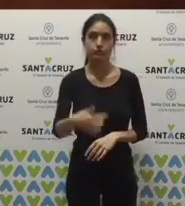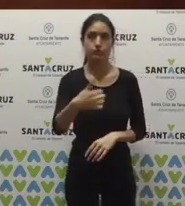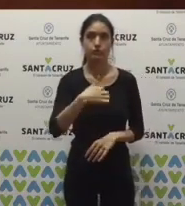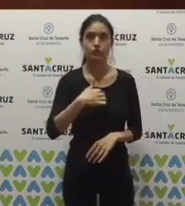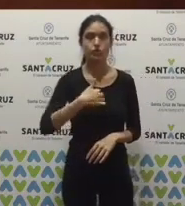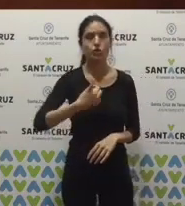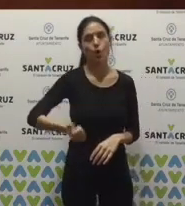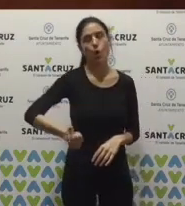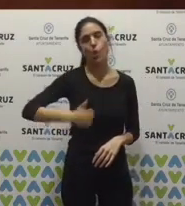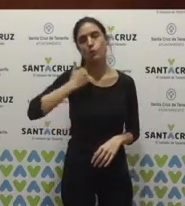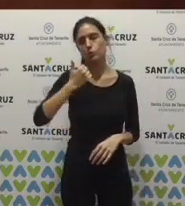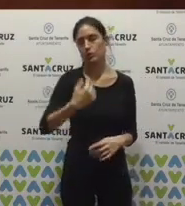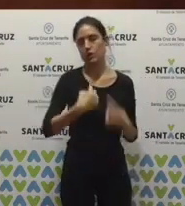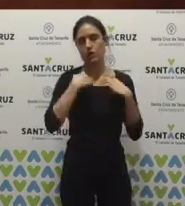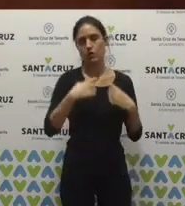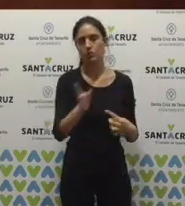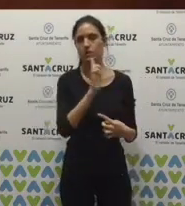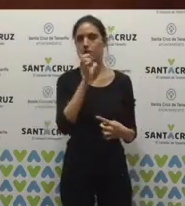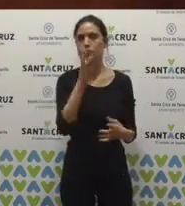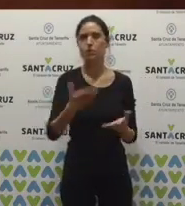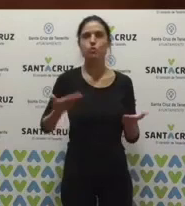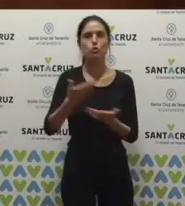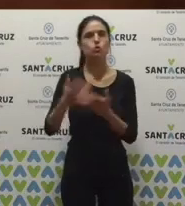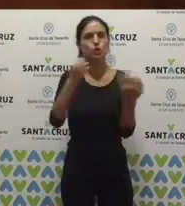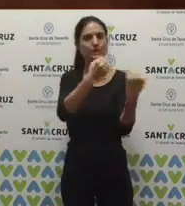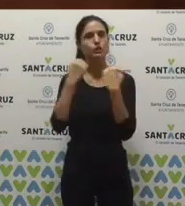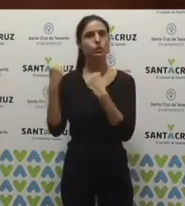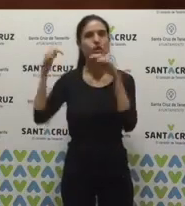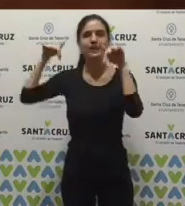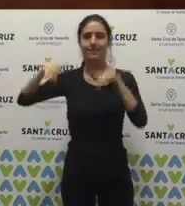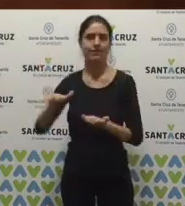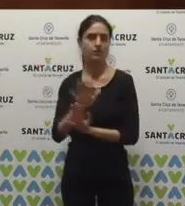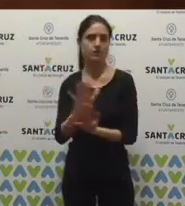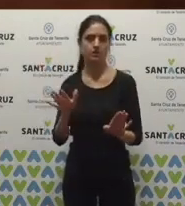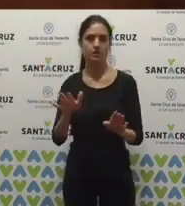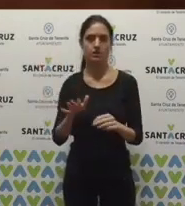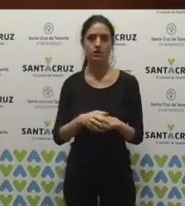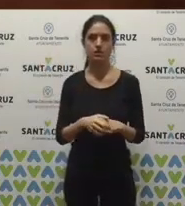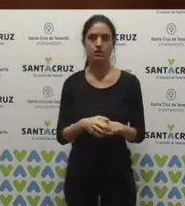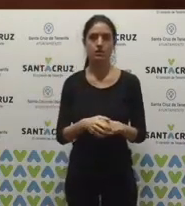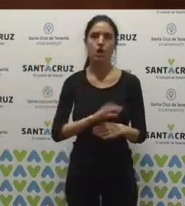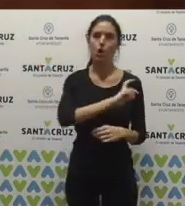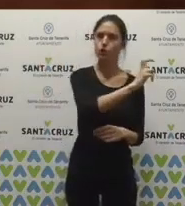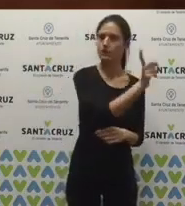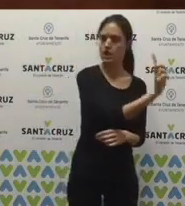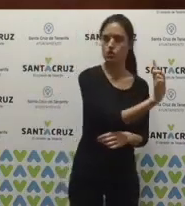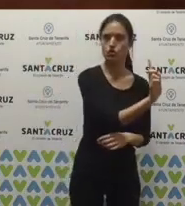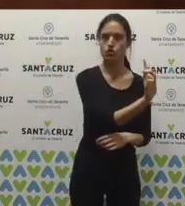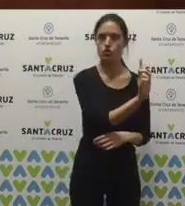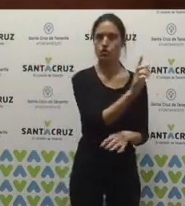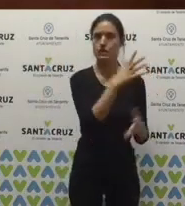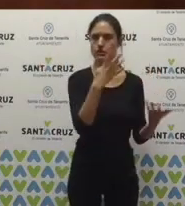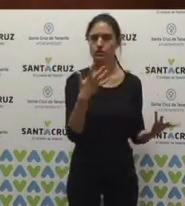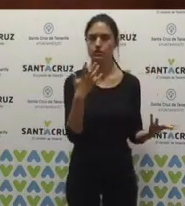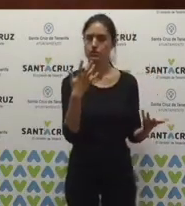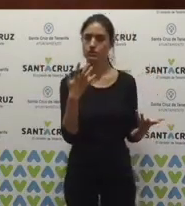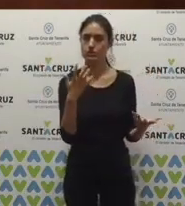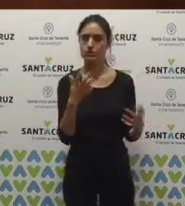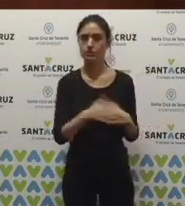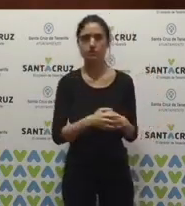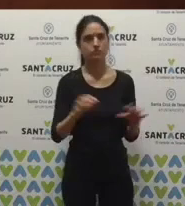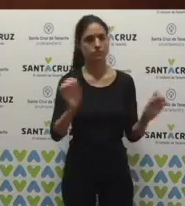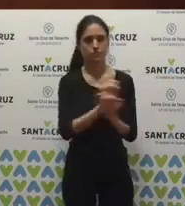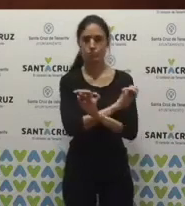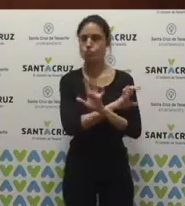oportunidad de que la moción institucional aprobada por consenso en el pleno sea ésta y no la otra con lo cual por